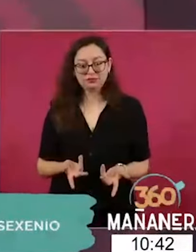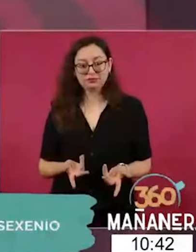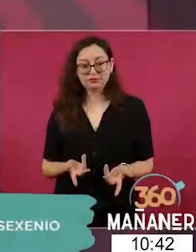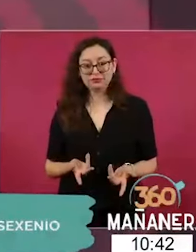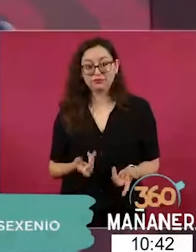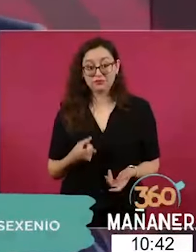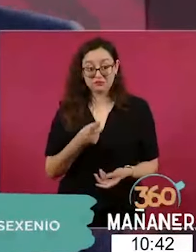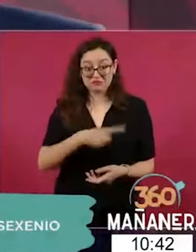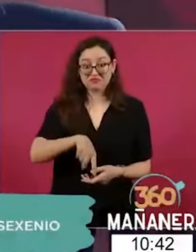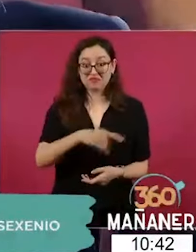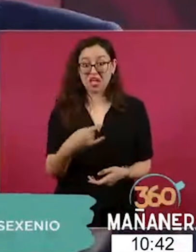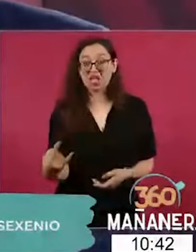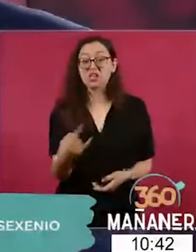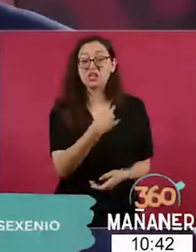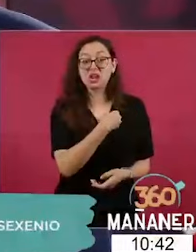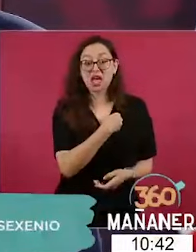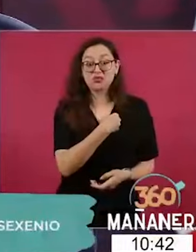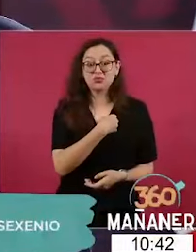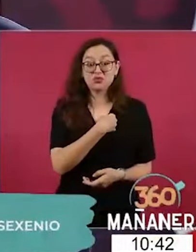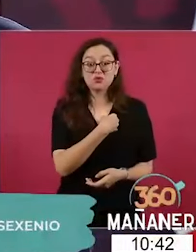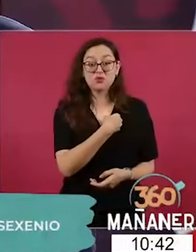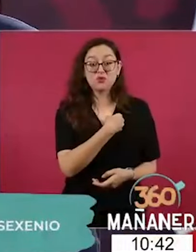y lo